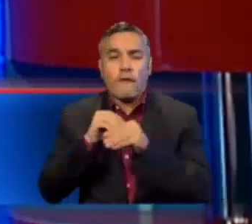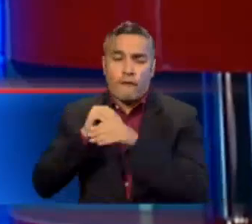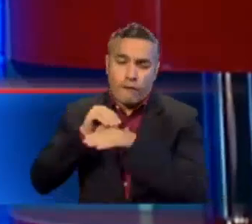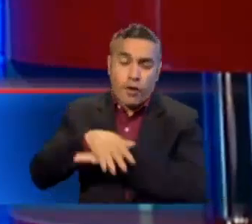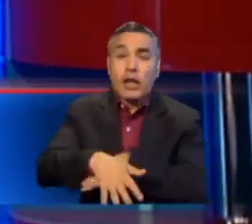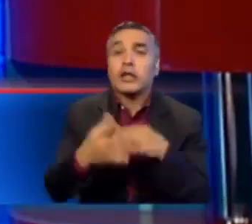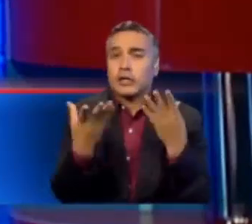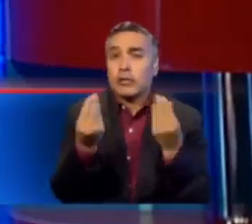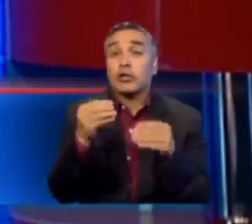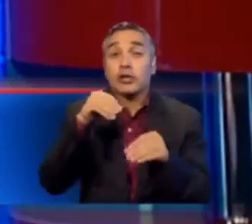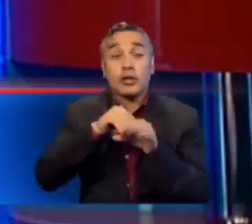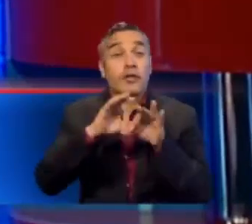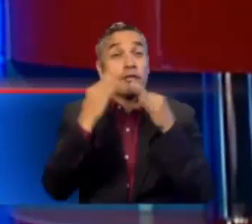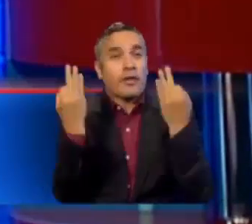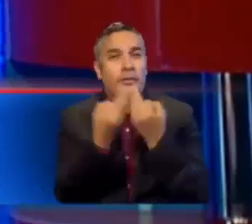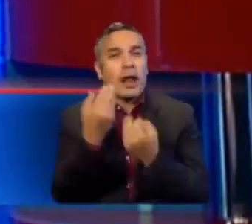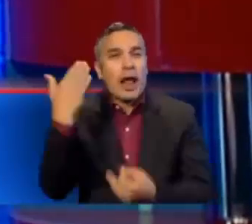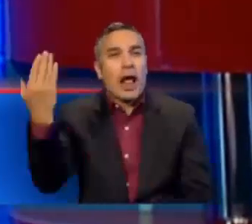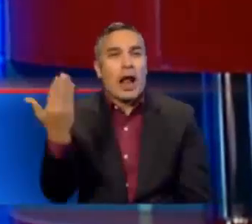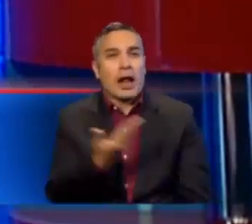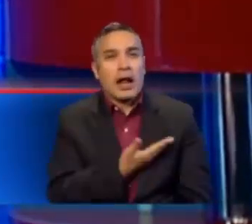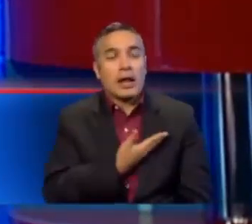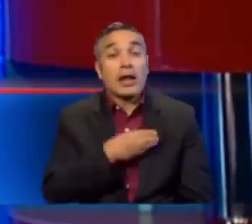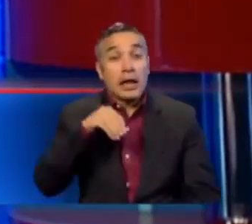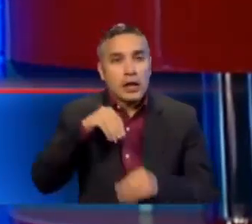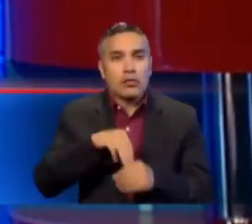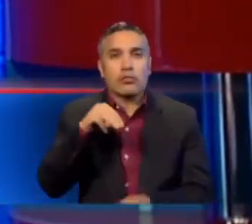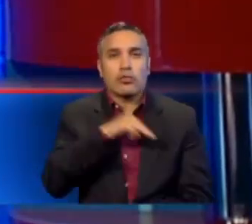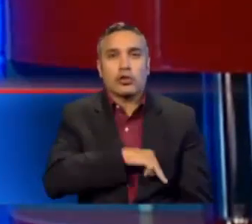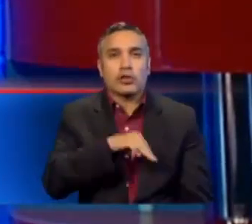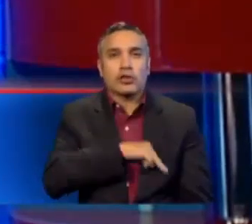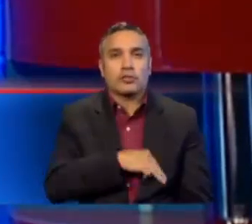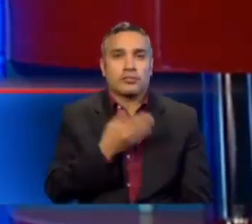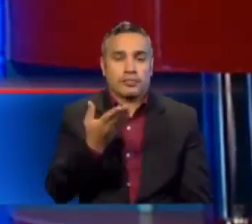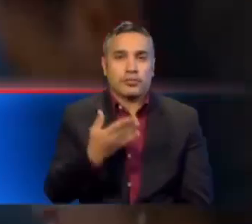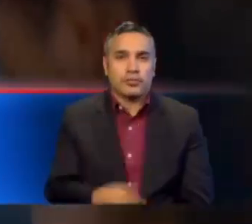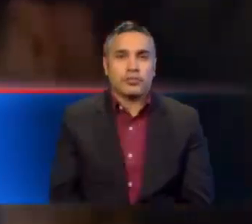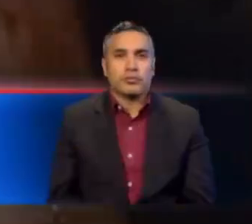tenían los familiares del burgomaestre en el municipio.